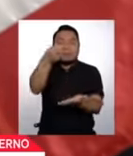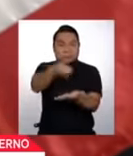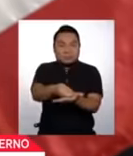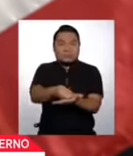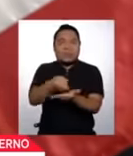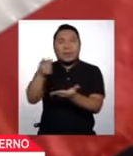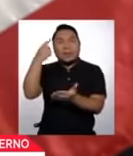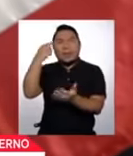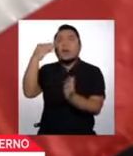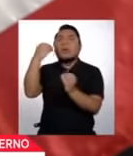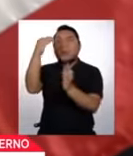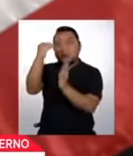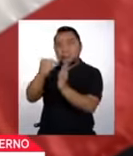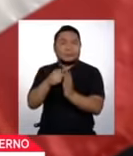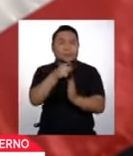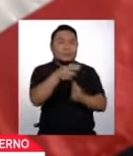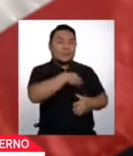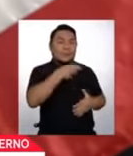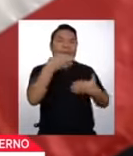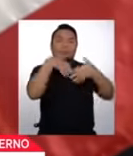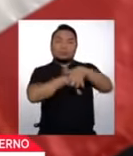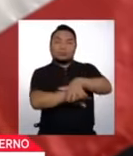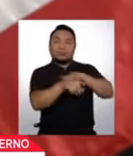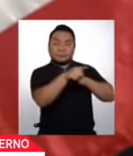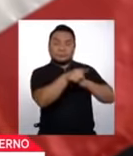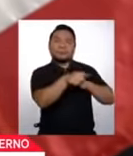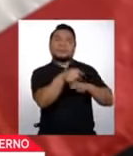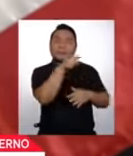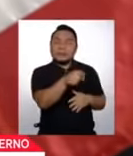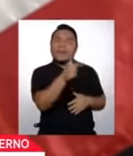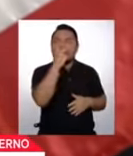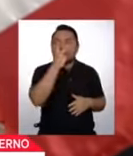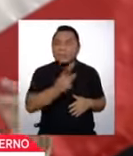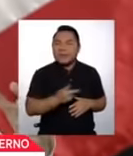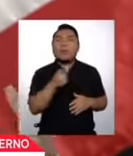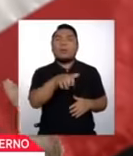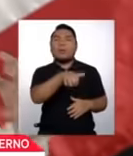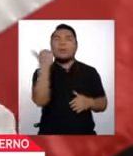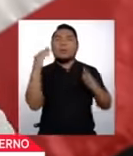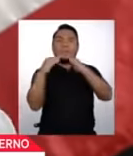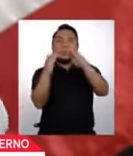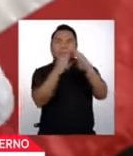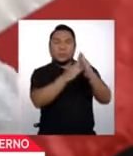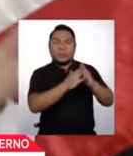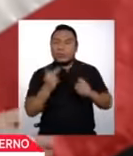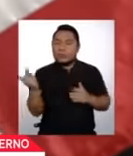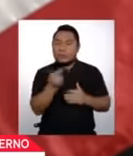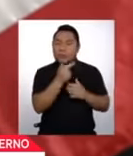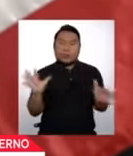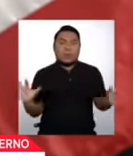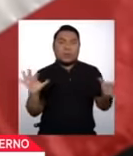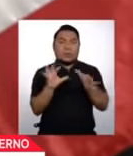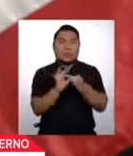la ministra de Desarrollo e Inclusión Social, que ve los otros hogares. La suma de los dos van a llegar